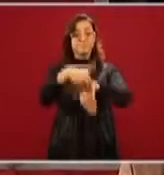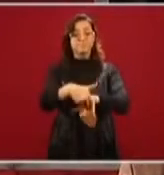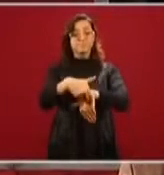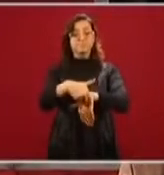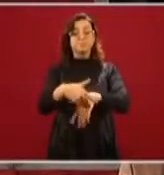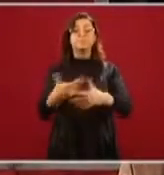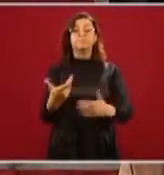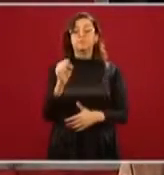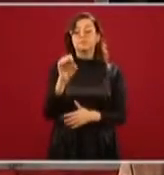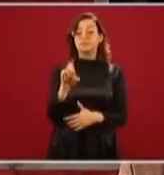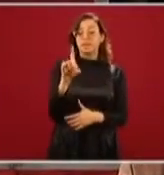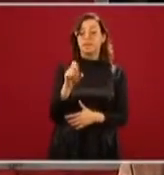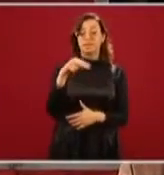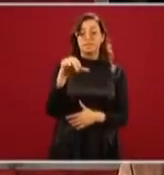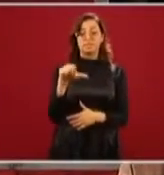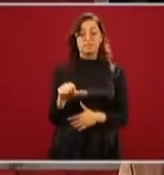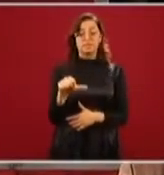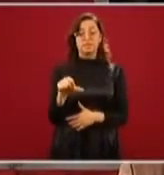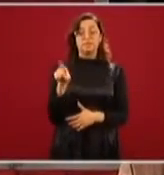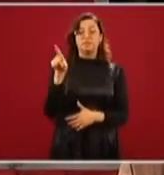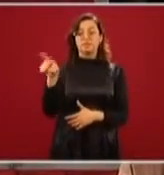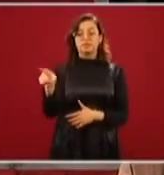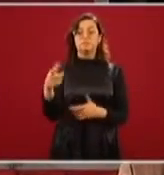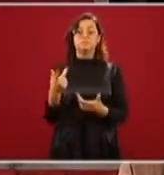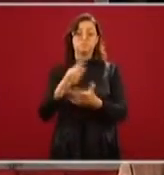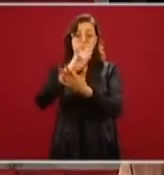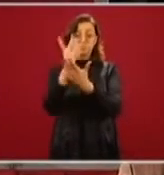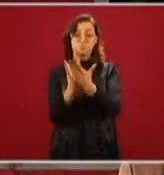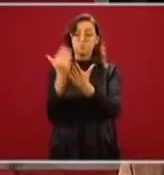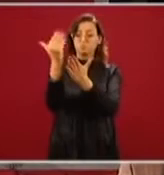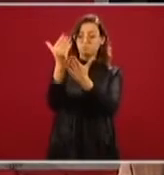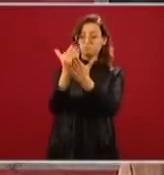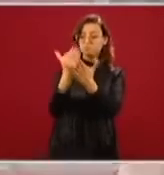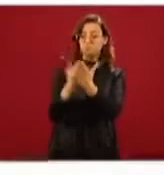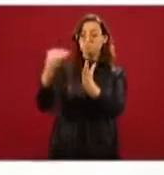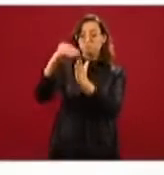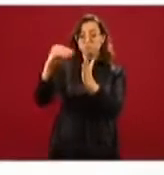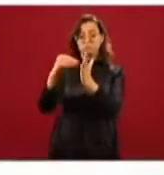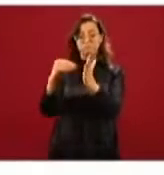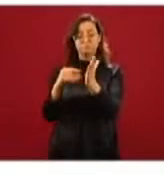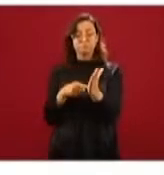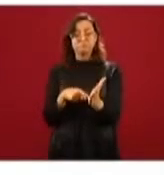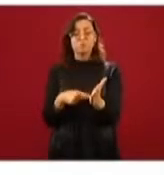la Secretaría de la Defensa Nacional incluyó en su programa sectorial